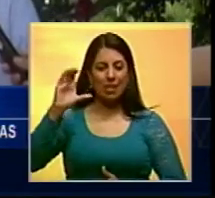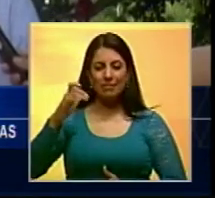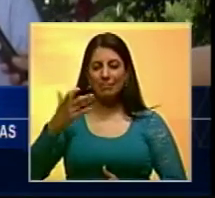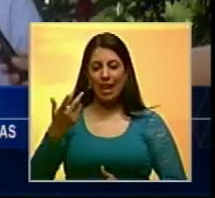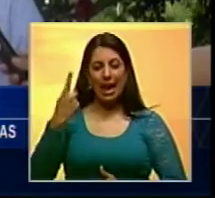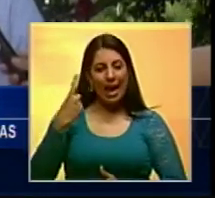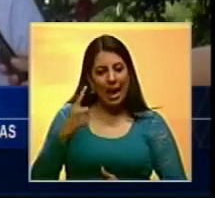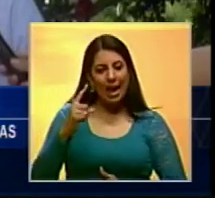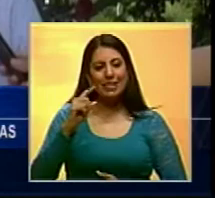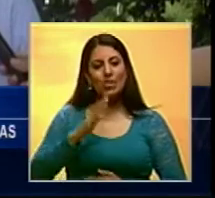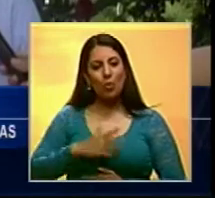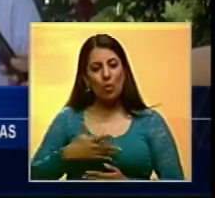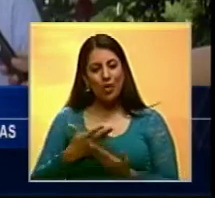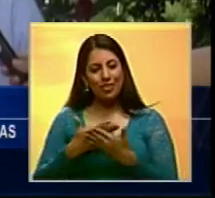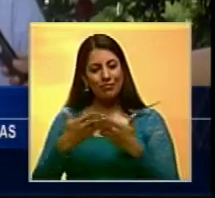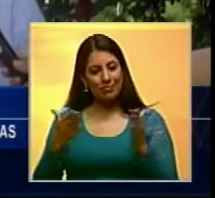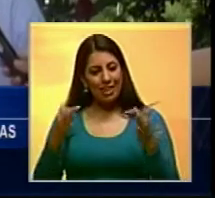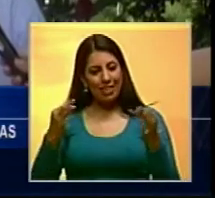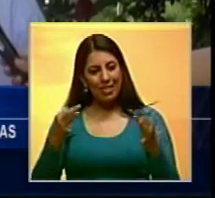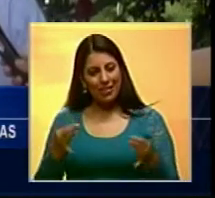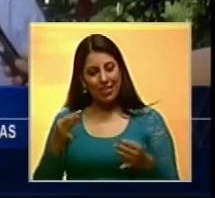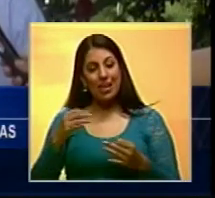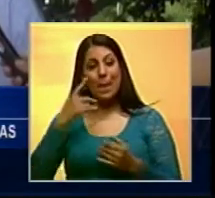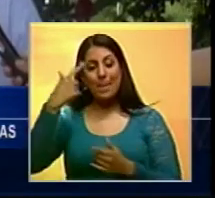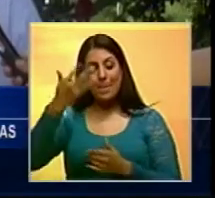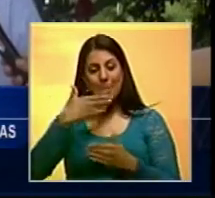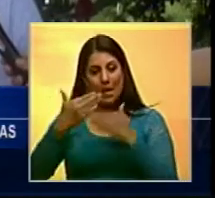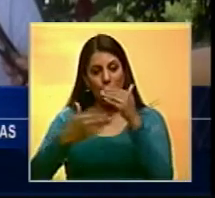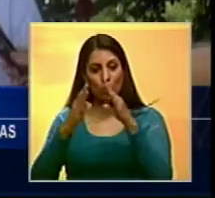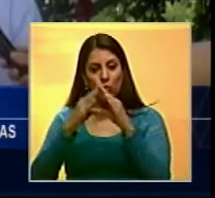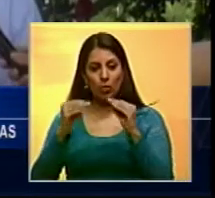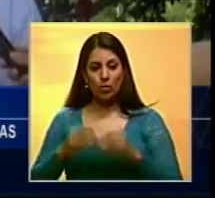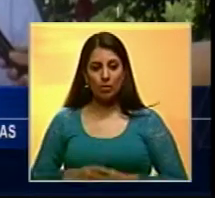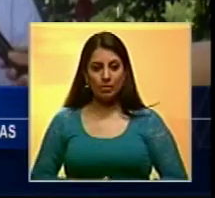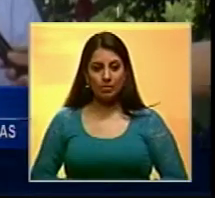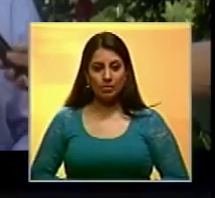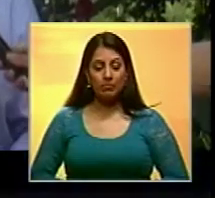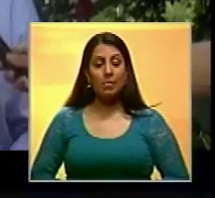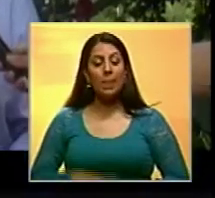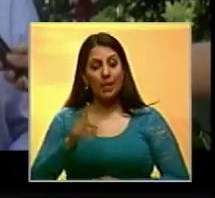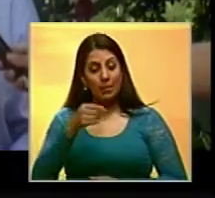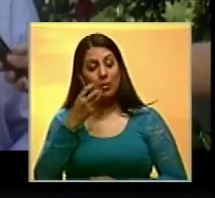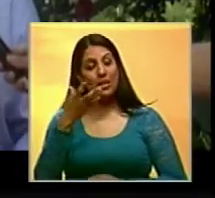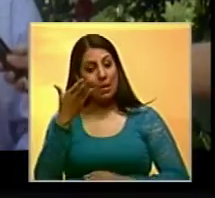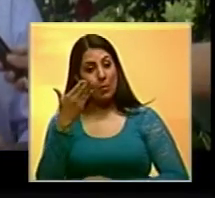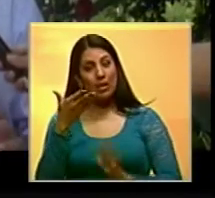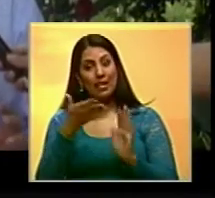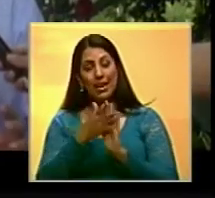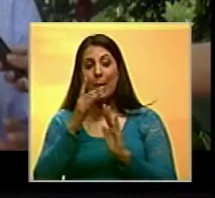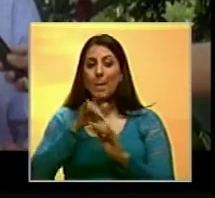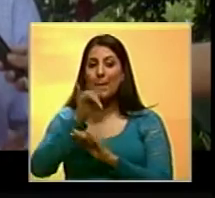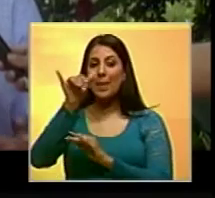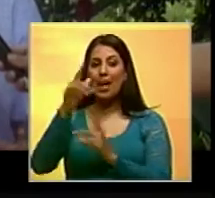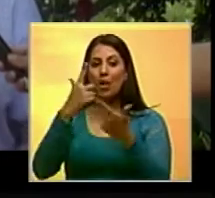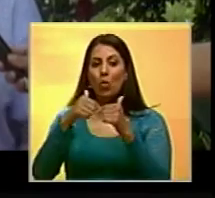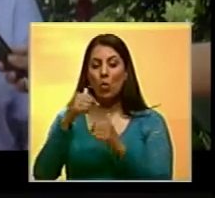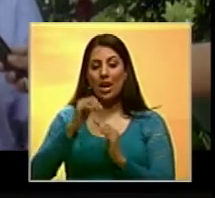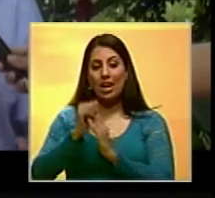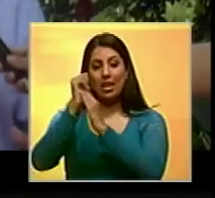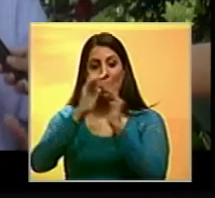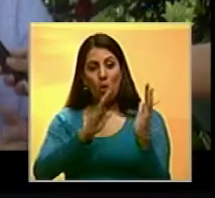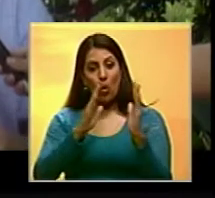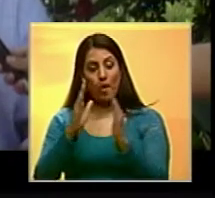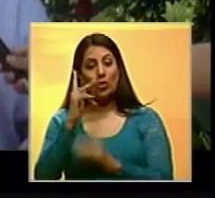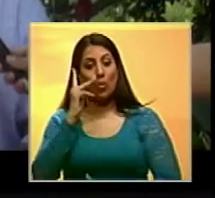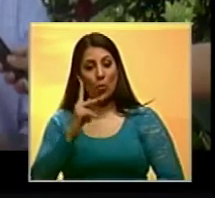donde haya las posibilidades ciertas de que el mañana sea mejor para todos. Resaltó la importancia de la gira que realizará el líder de la